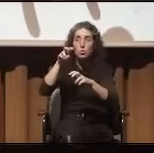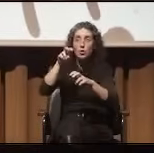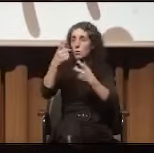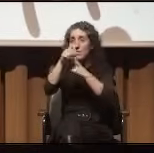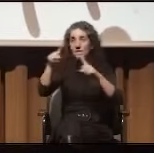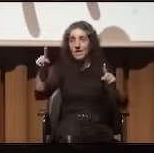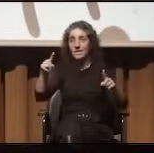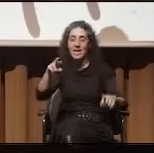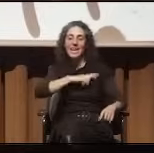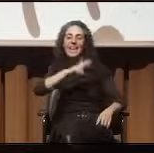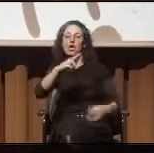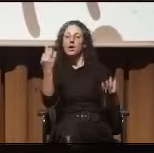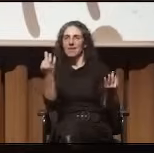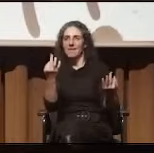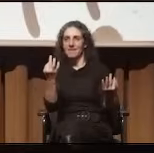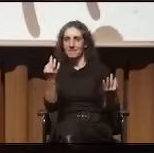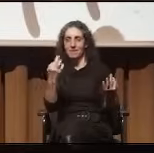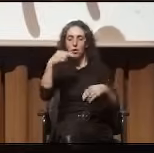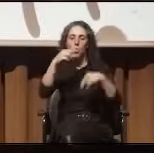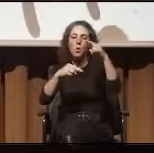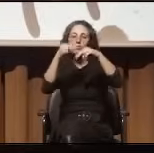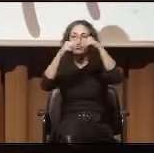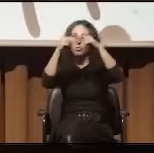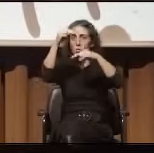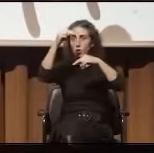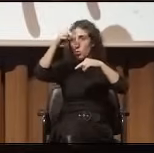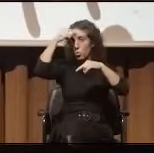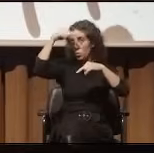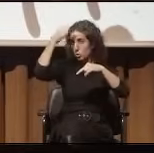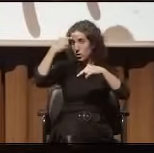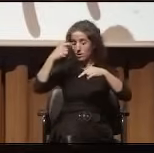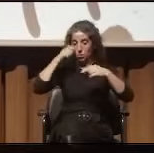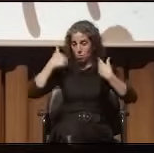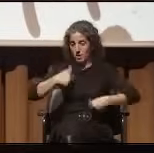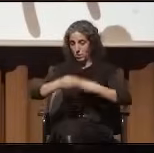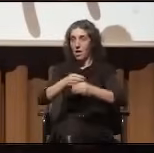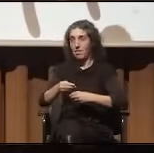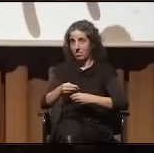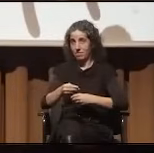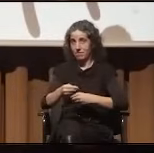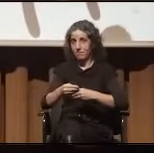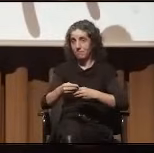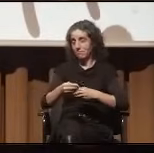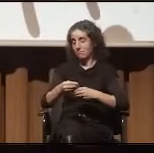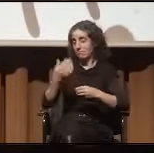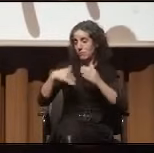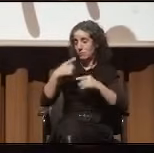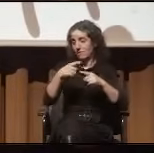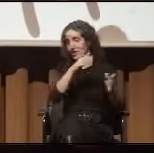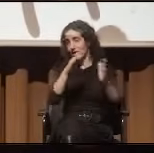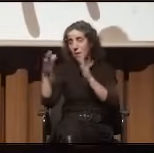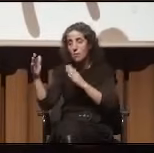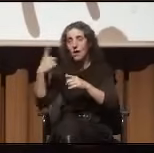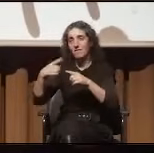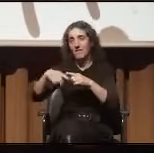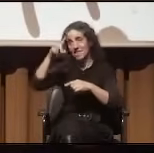Las religiones son las construcciones que culturalmente hemos hecho los humanos en diferentes épocas y culturas para acceder a esa experiencia.